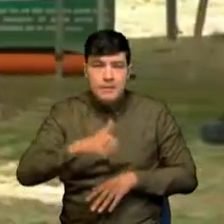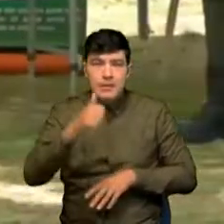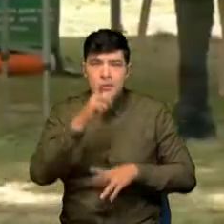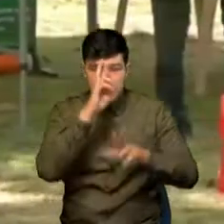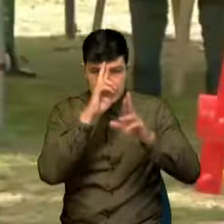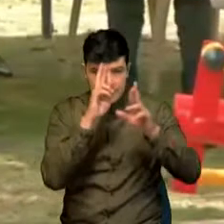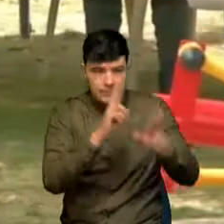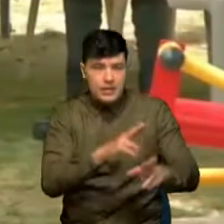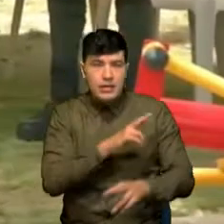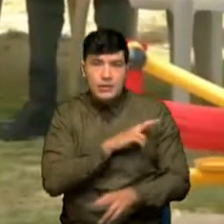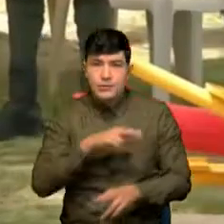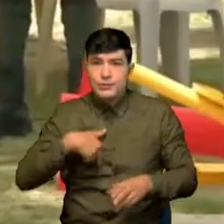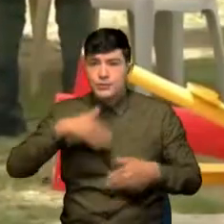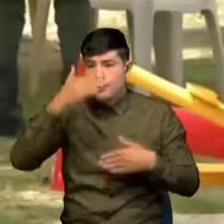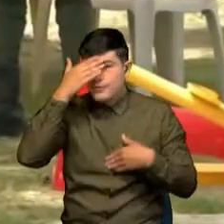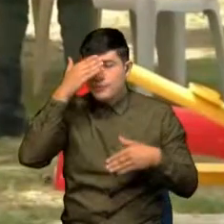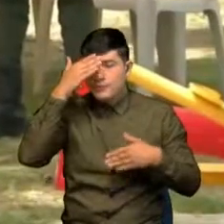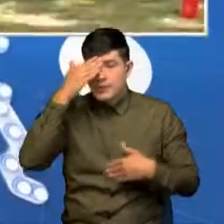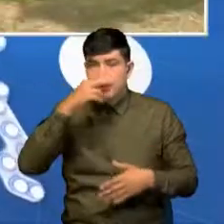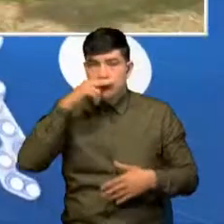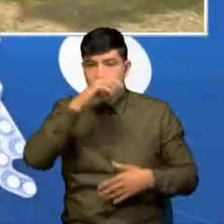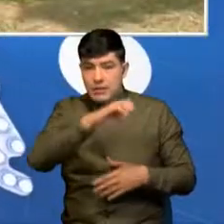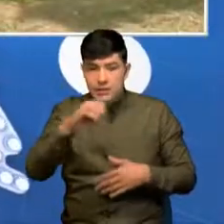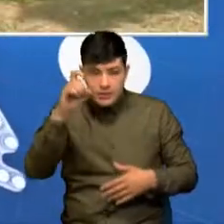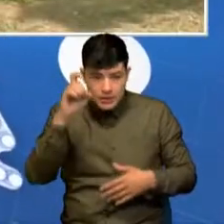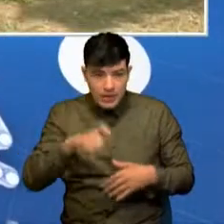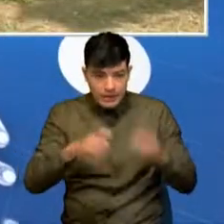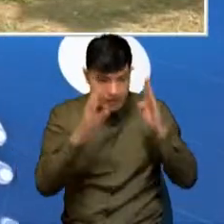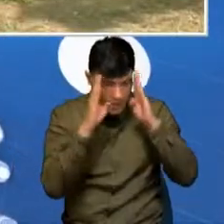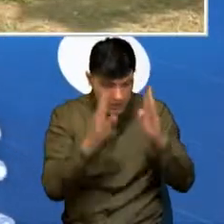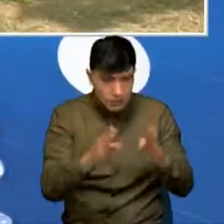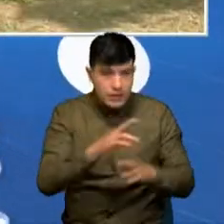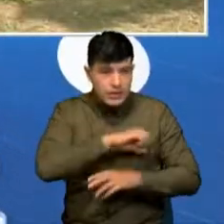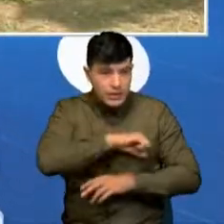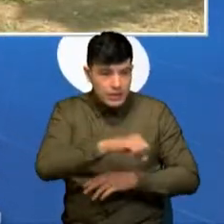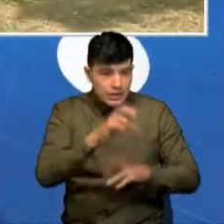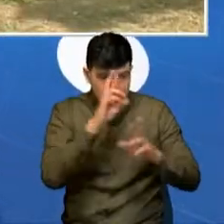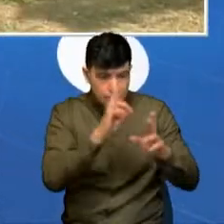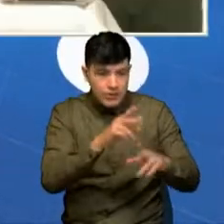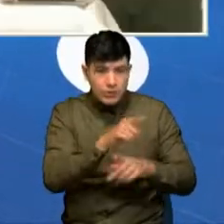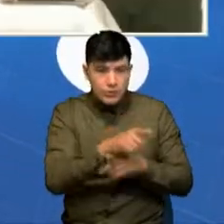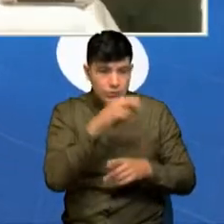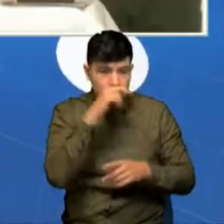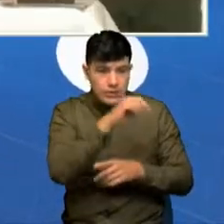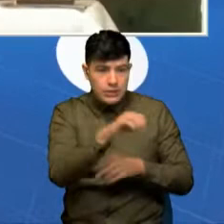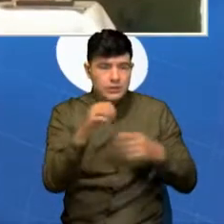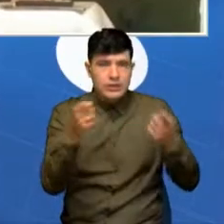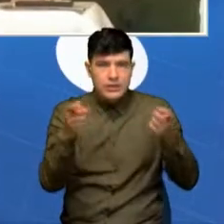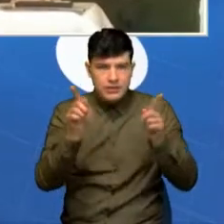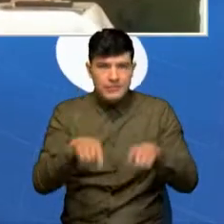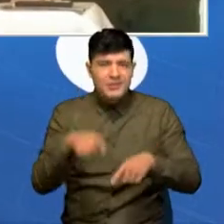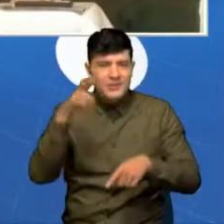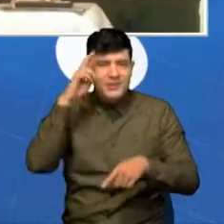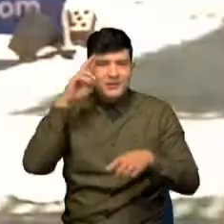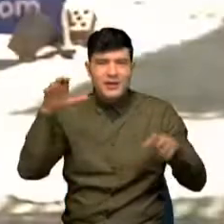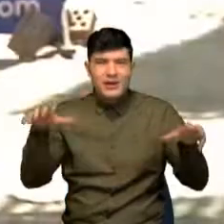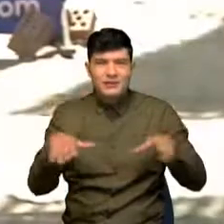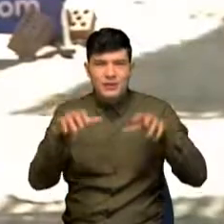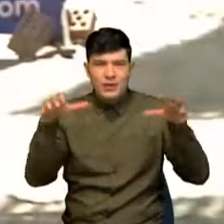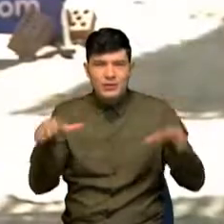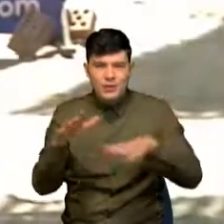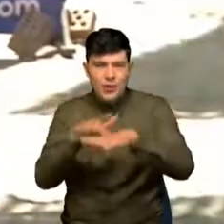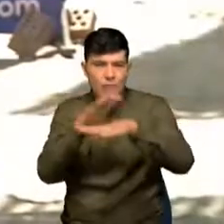tener conciencia de que nuestros niños merecen toda la atención del caso y respetarles sus derechos también. Entonces es poder articular estas acciones y ser